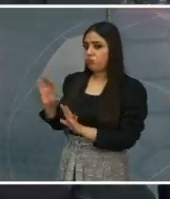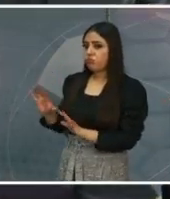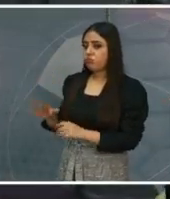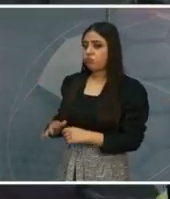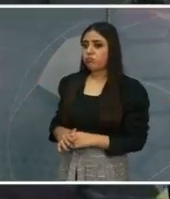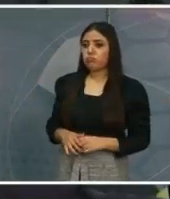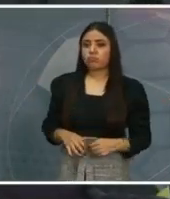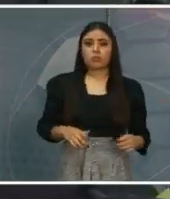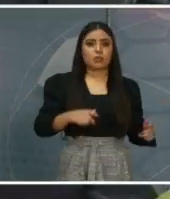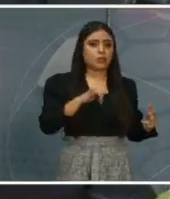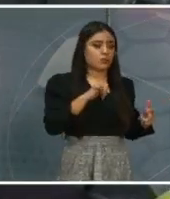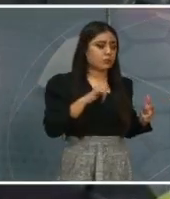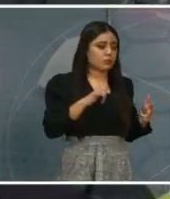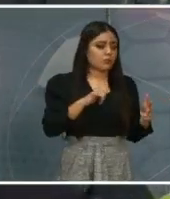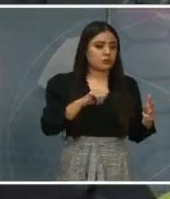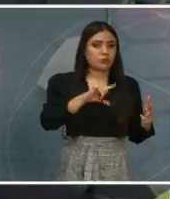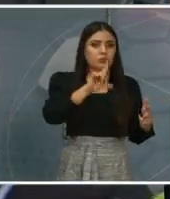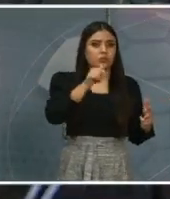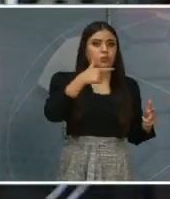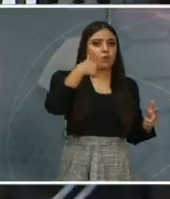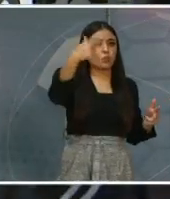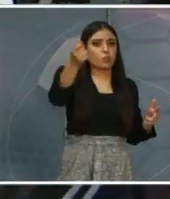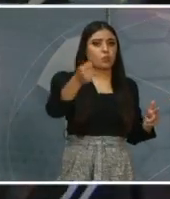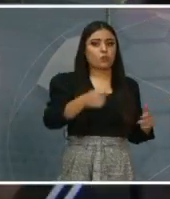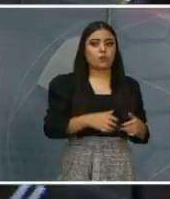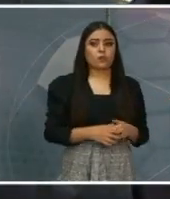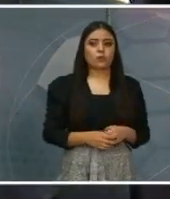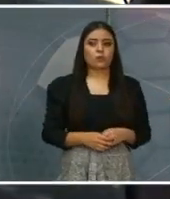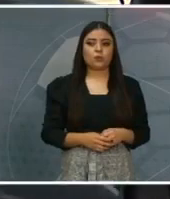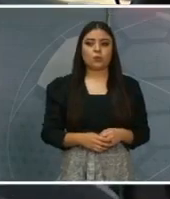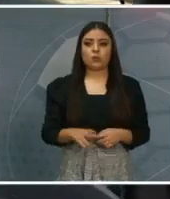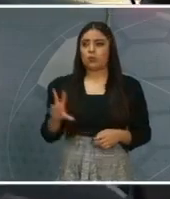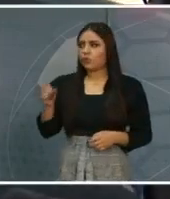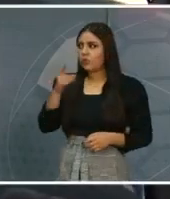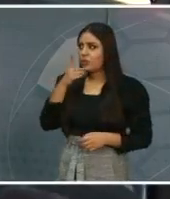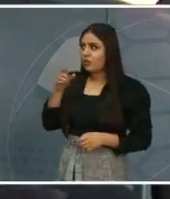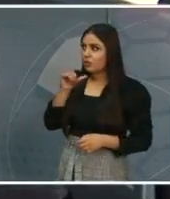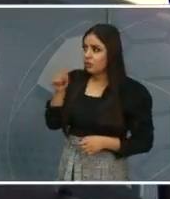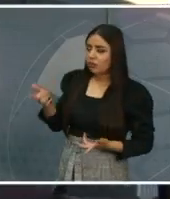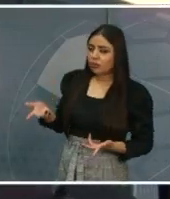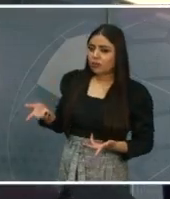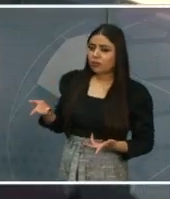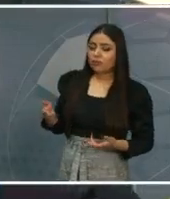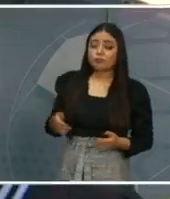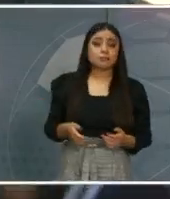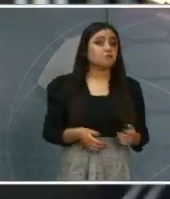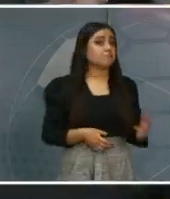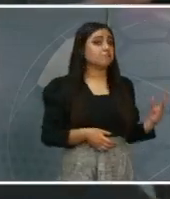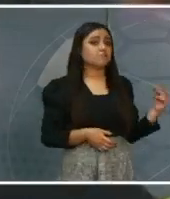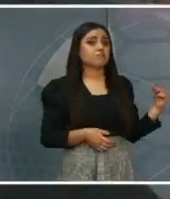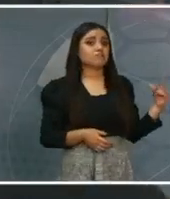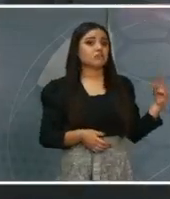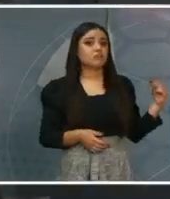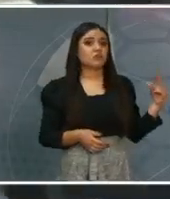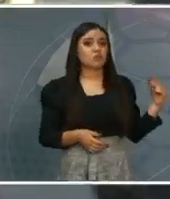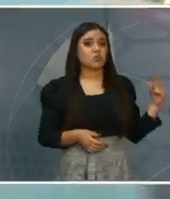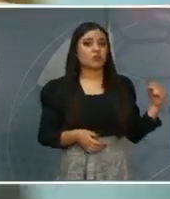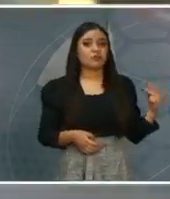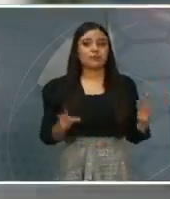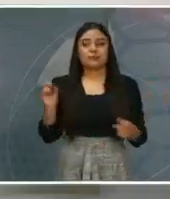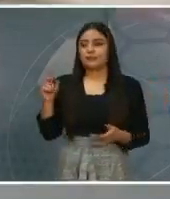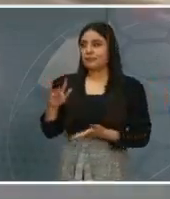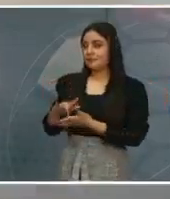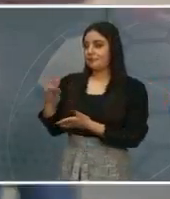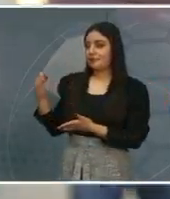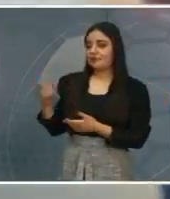pero luego se fue. Ok. ¿No le dijo nada? Sí. No. Ok, muy bien. Gracias. Ándale. Bueno, ahí